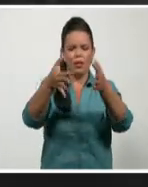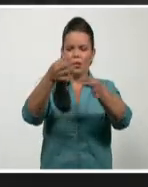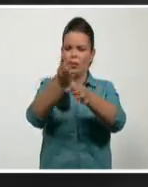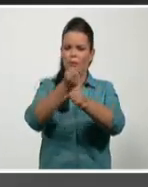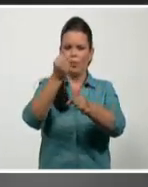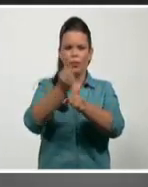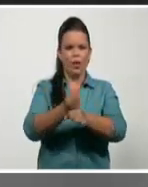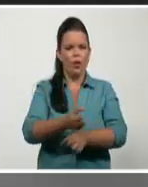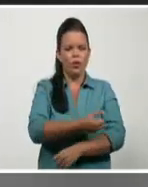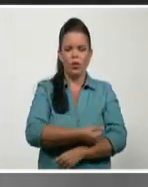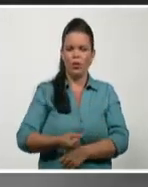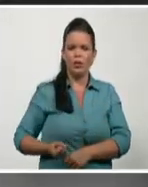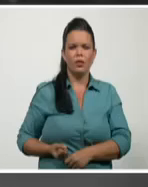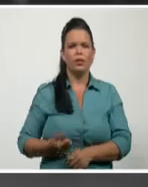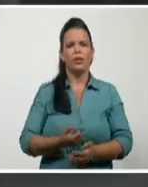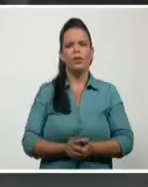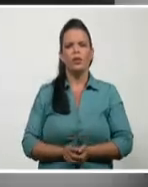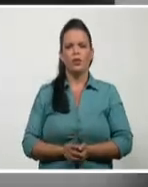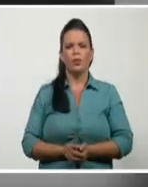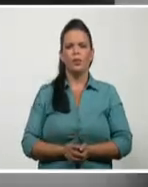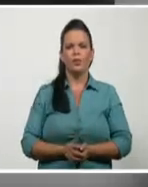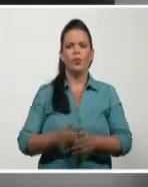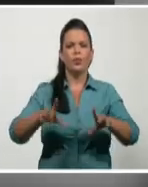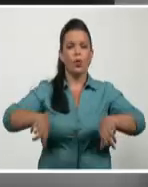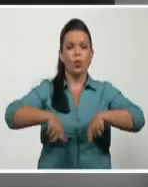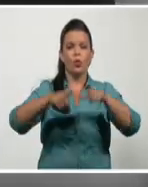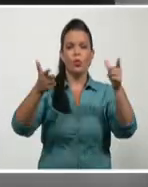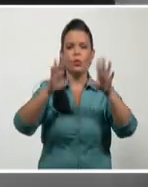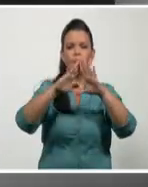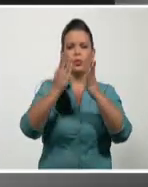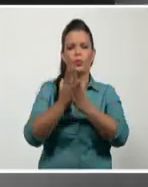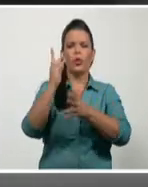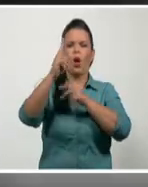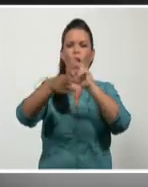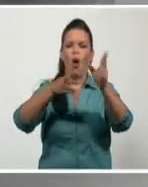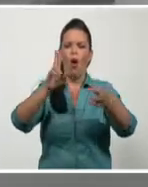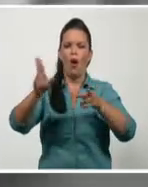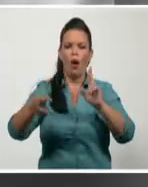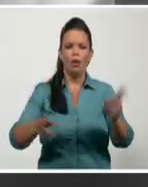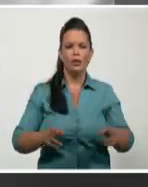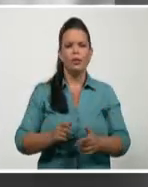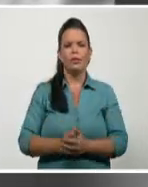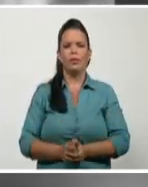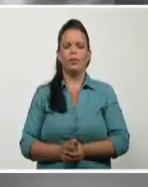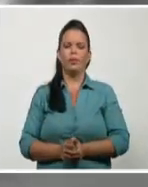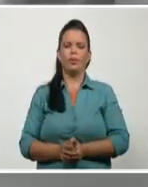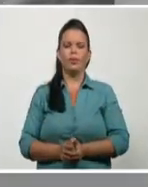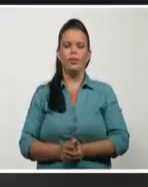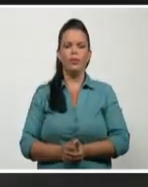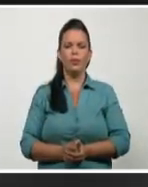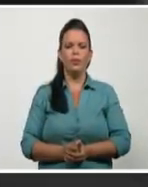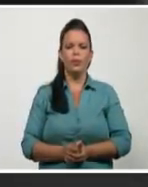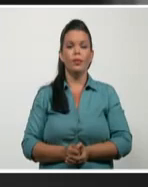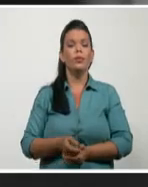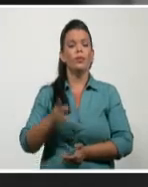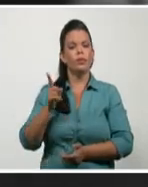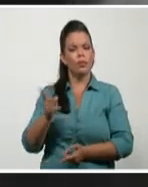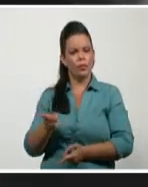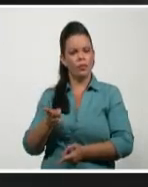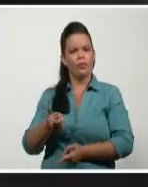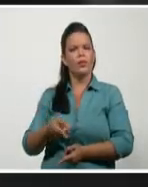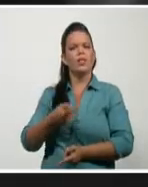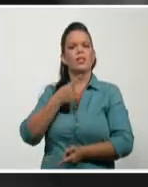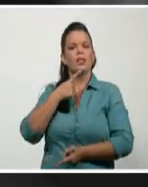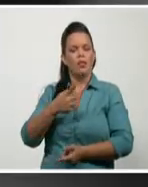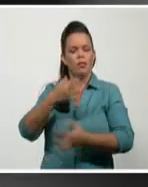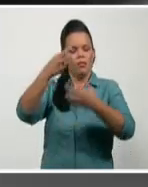tarea le fue asignada o que ella misma ideara. Mucha razón tuvo Armando Jarr cuando la definió como una típica cubana por